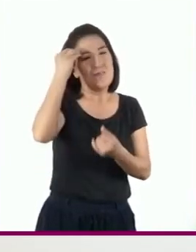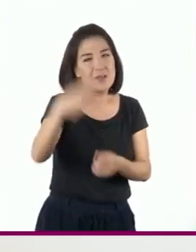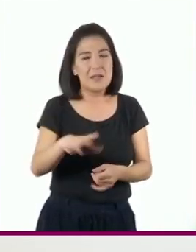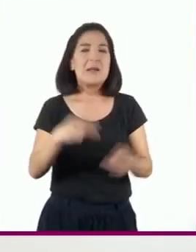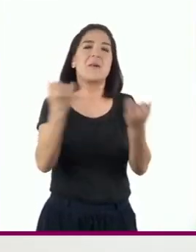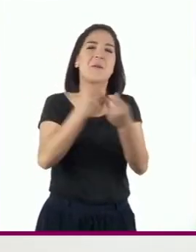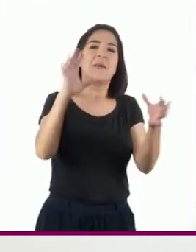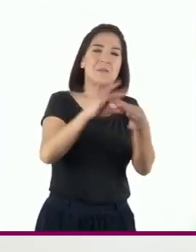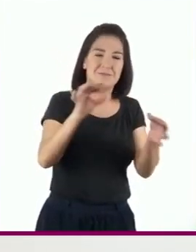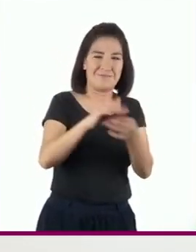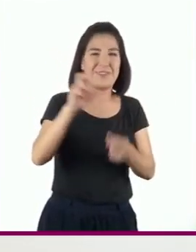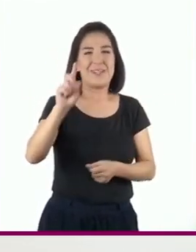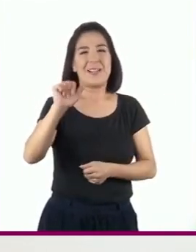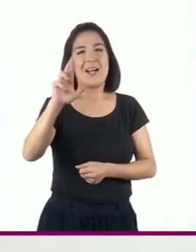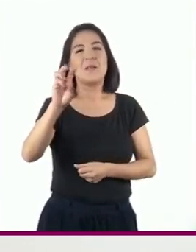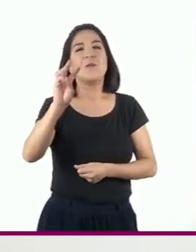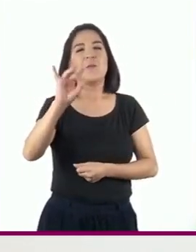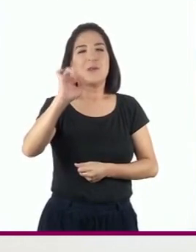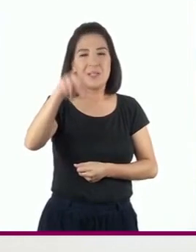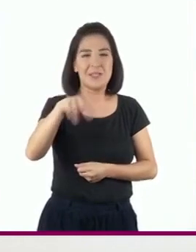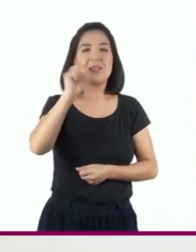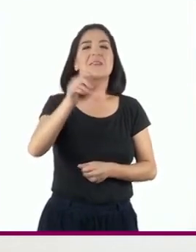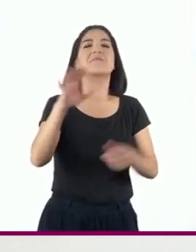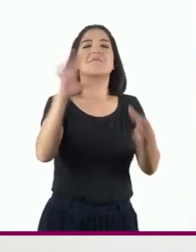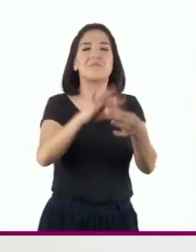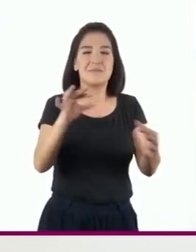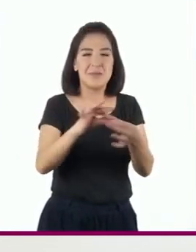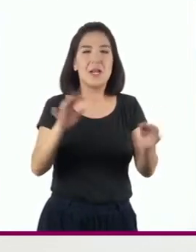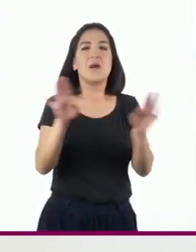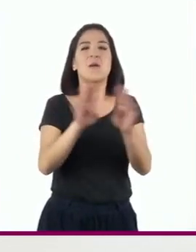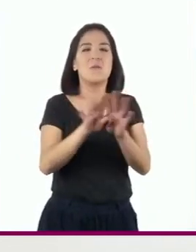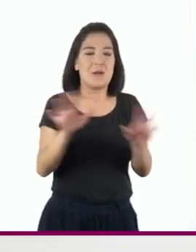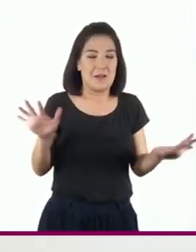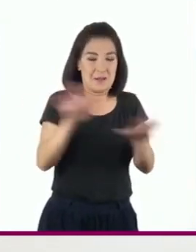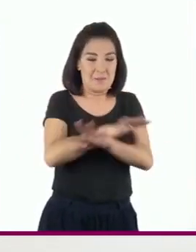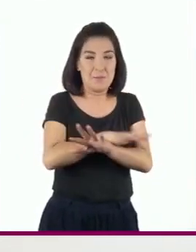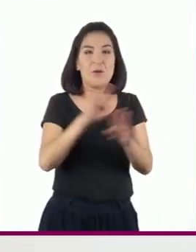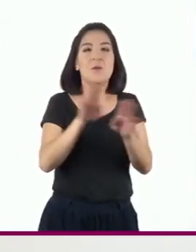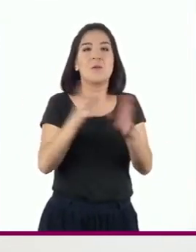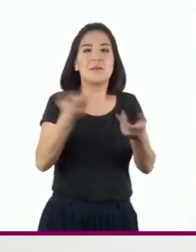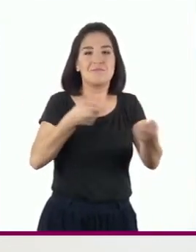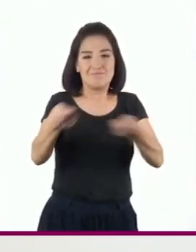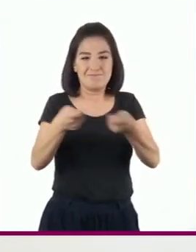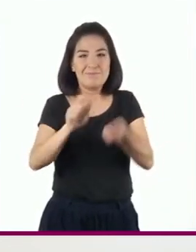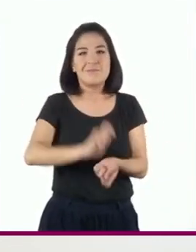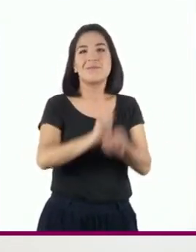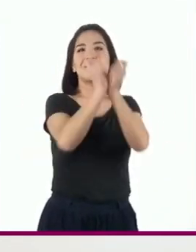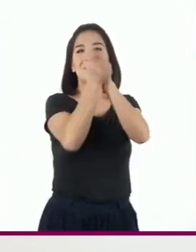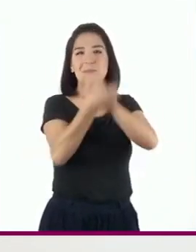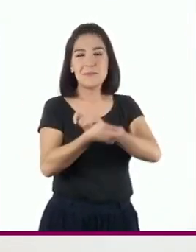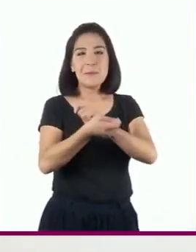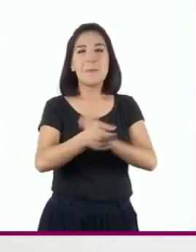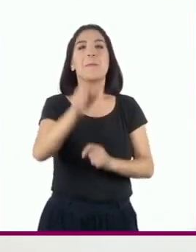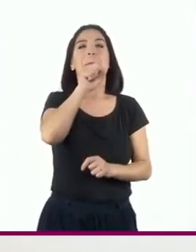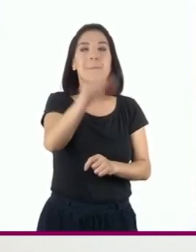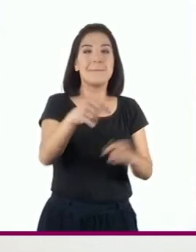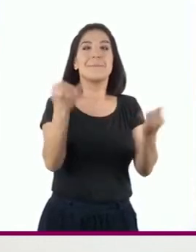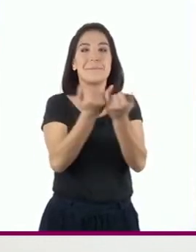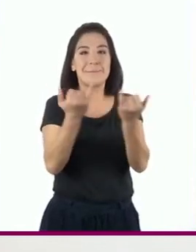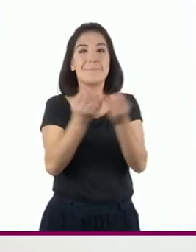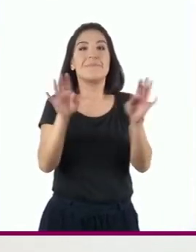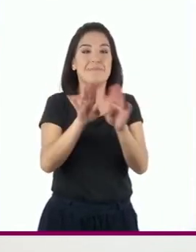lo que acaso es hoy la causa más significativa de cambio evolutivo rápido. La actividad humana